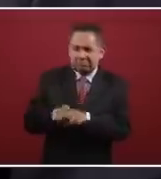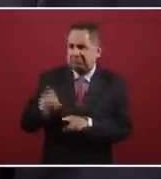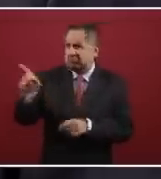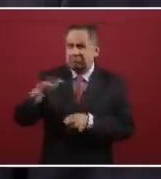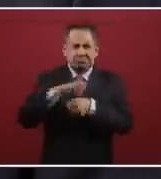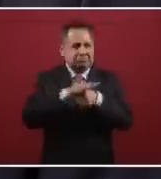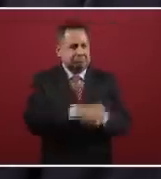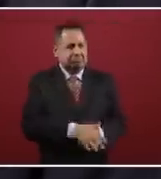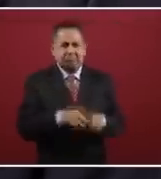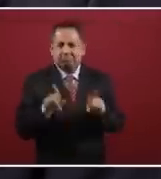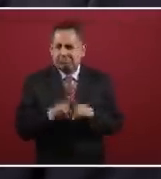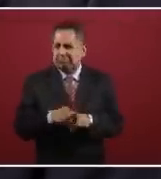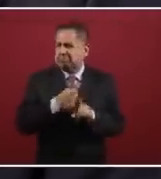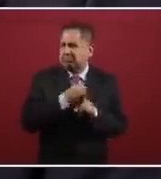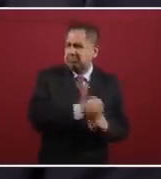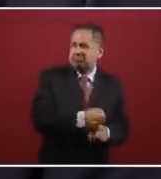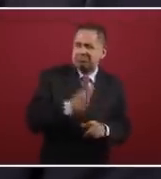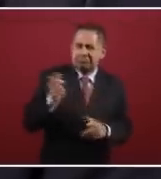represores,